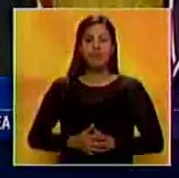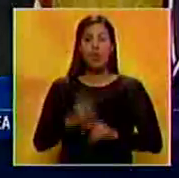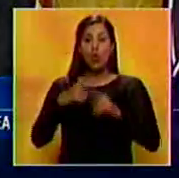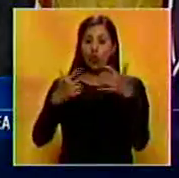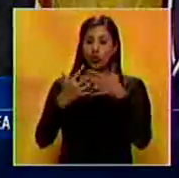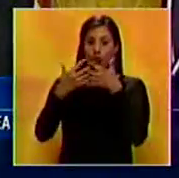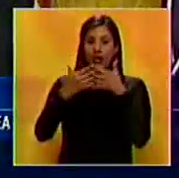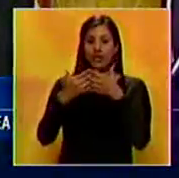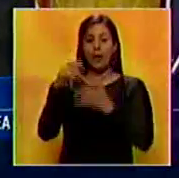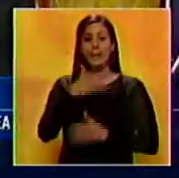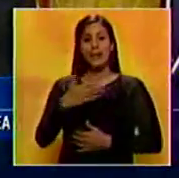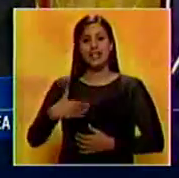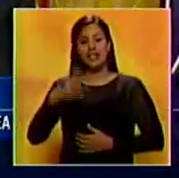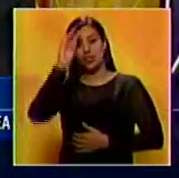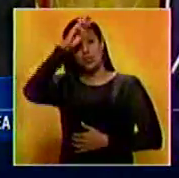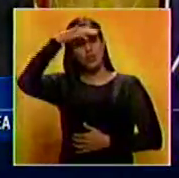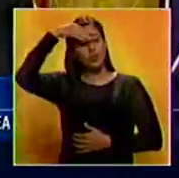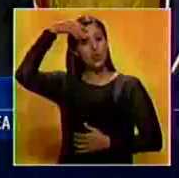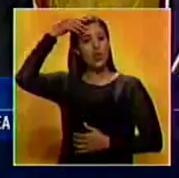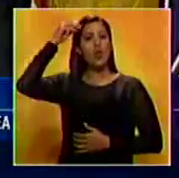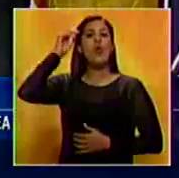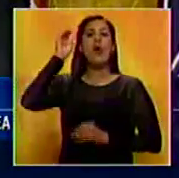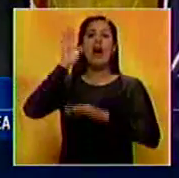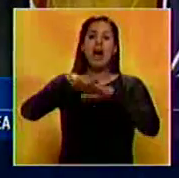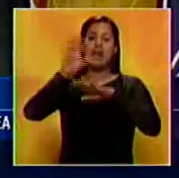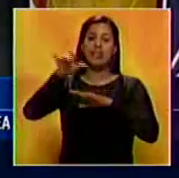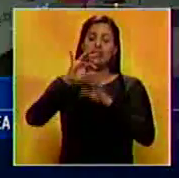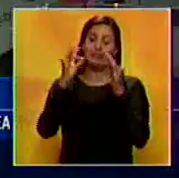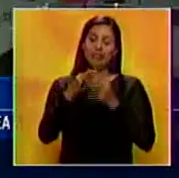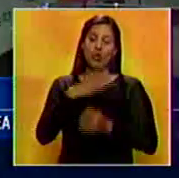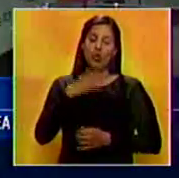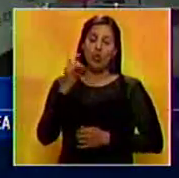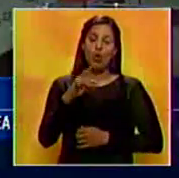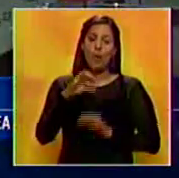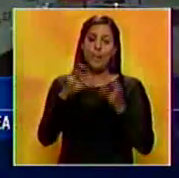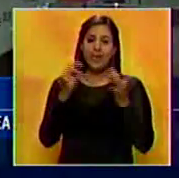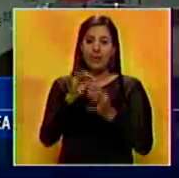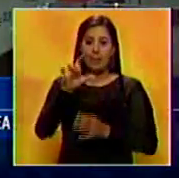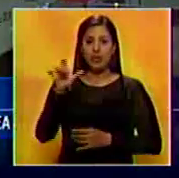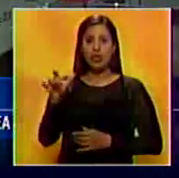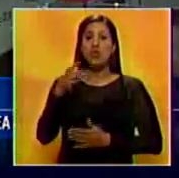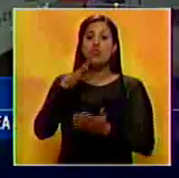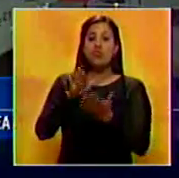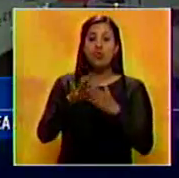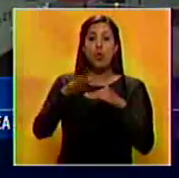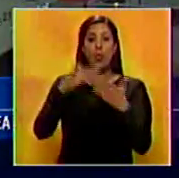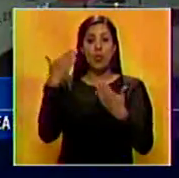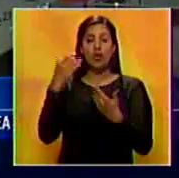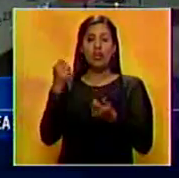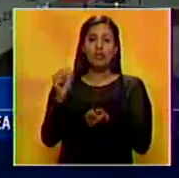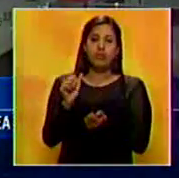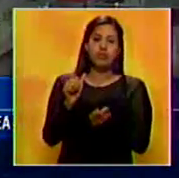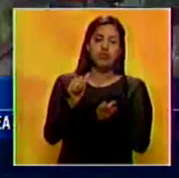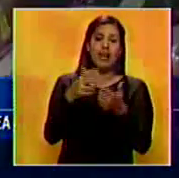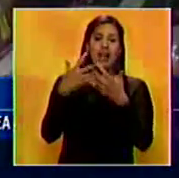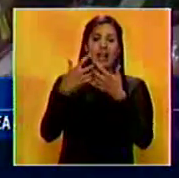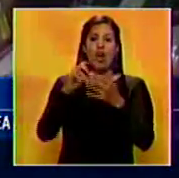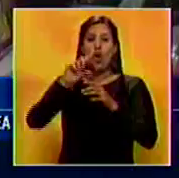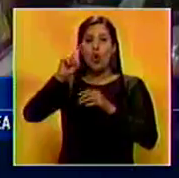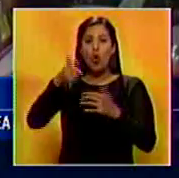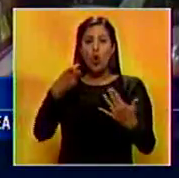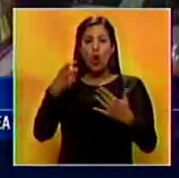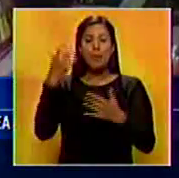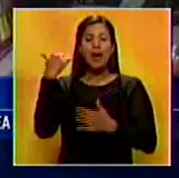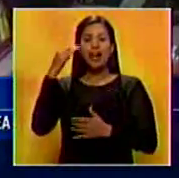En Estados Unidos, el presidente Donald Trump envió sus condolencias a la familia de Otto Warmbier, quien murió tras regresar a estado de